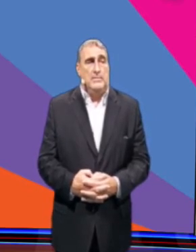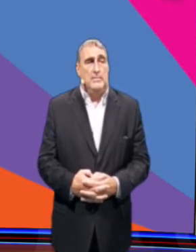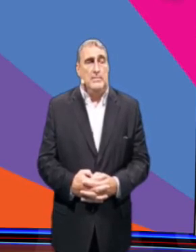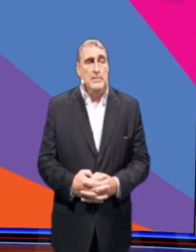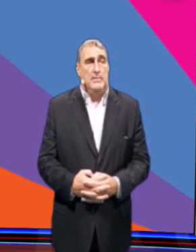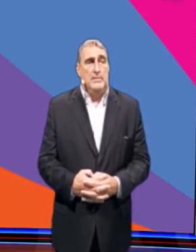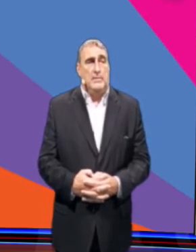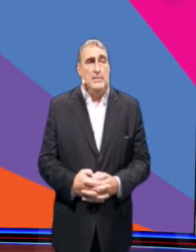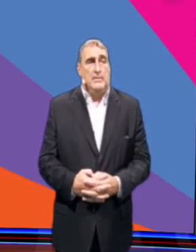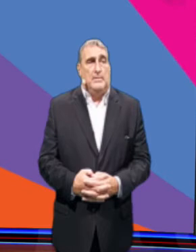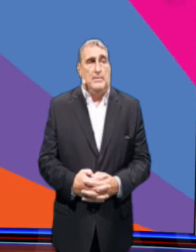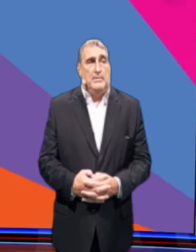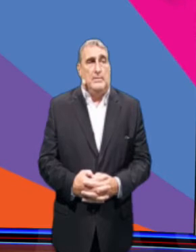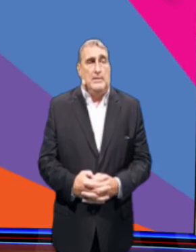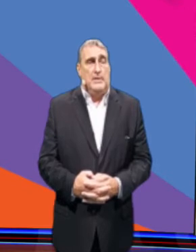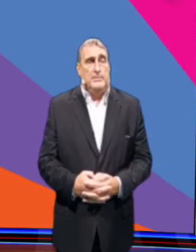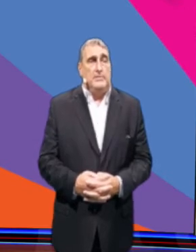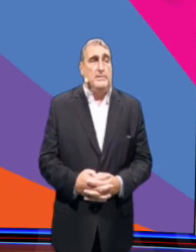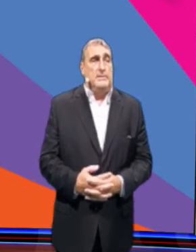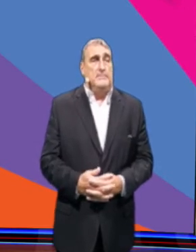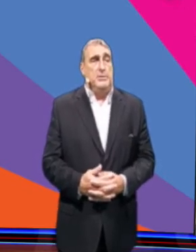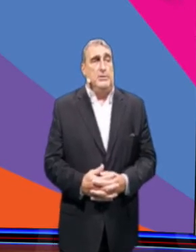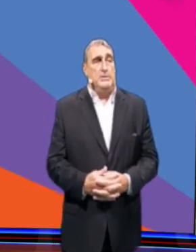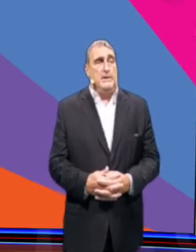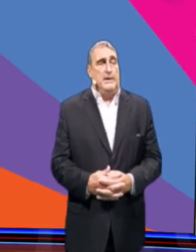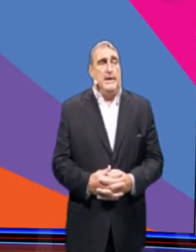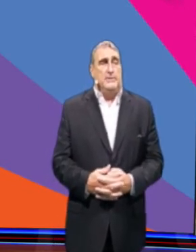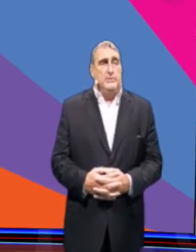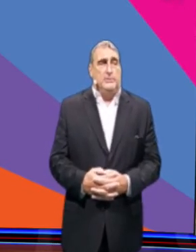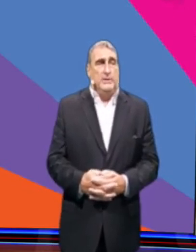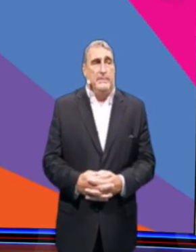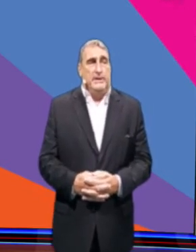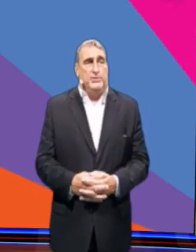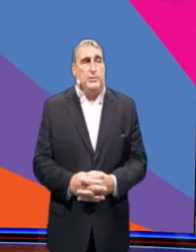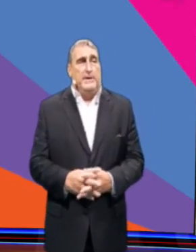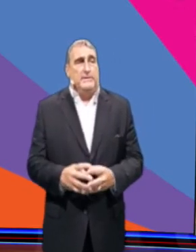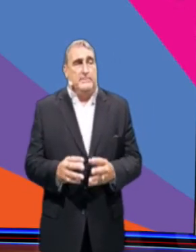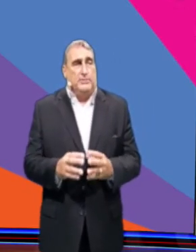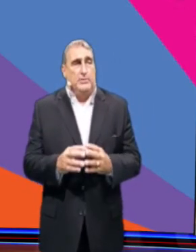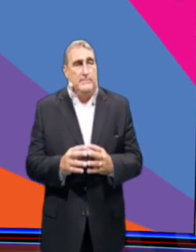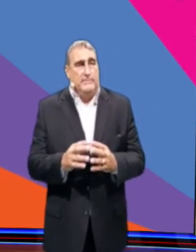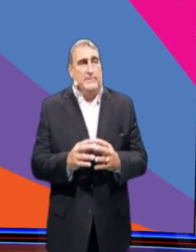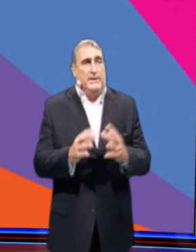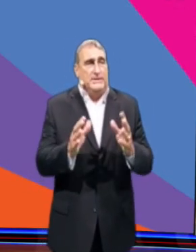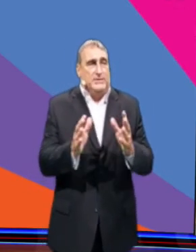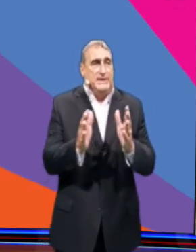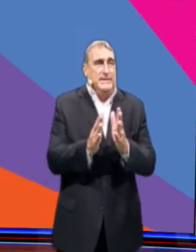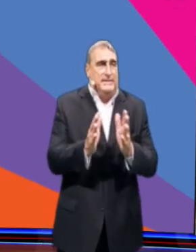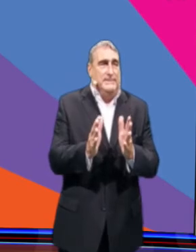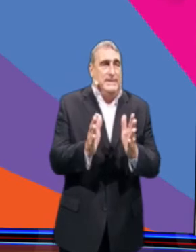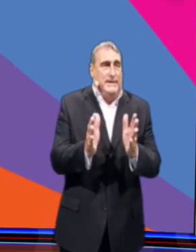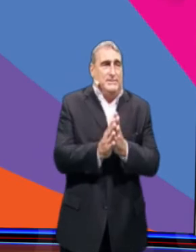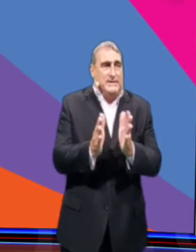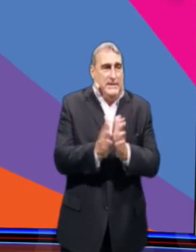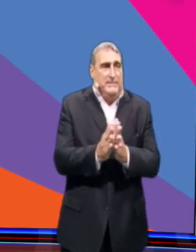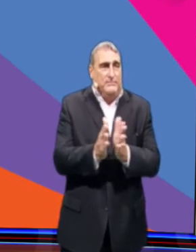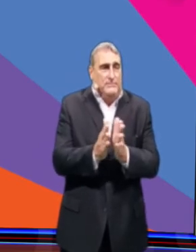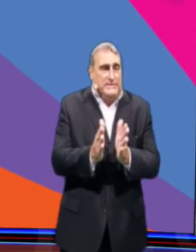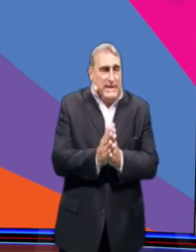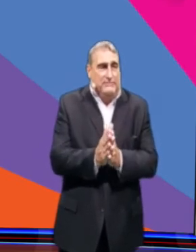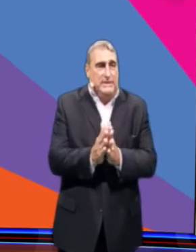historia. Antón, Todo, Antón, pero Antón. Antonio, a ver, y ¿Cómo todo va, seguir poniendo no, el Antón Pirulí? eso se